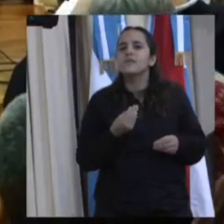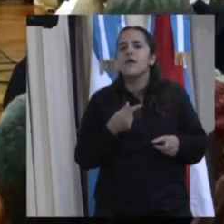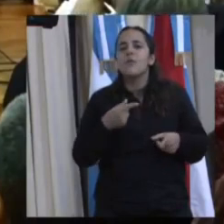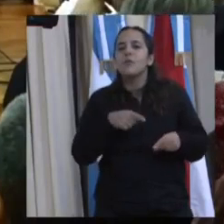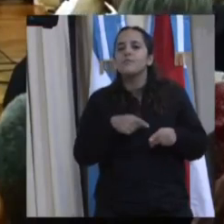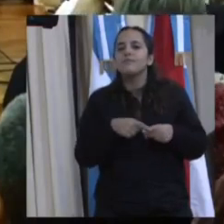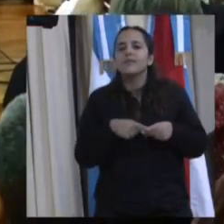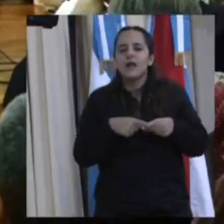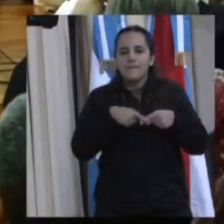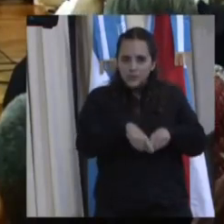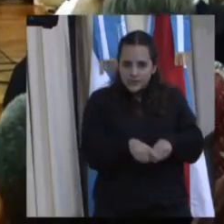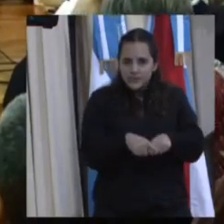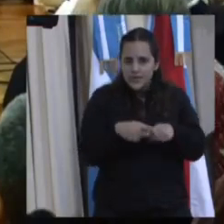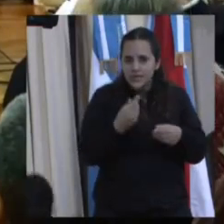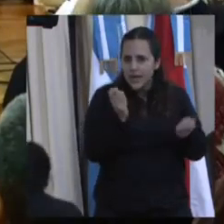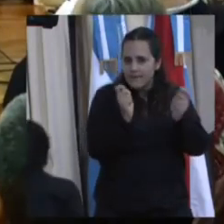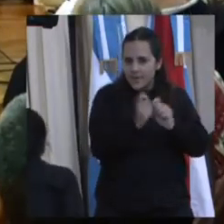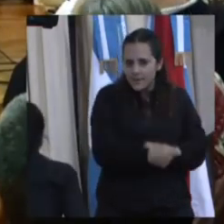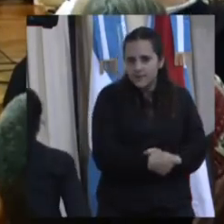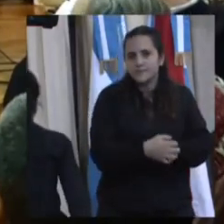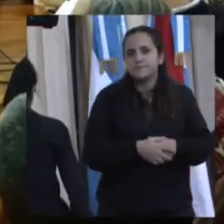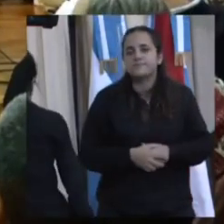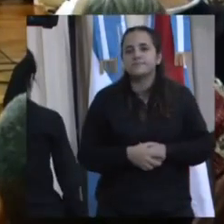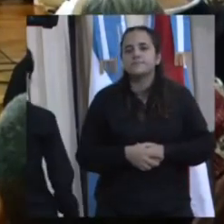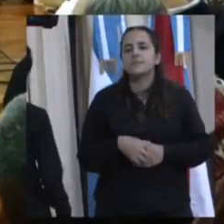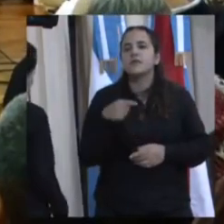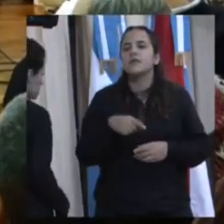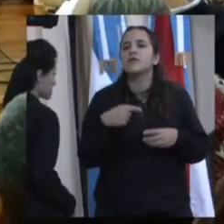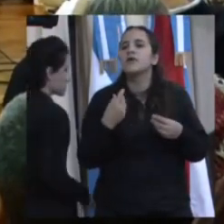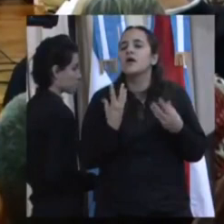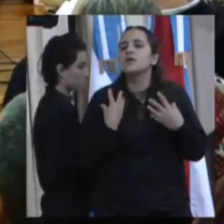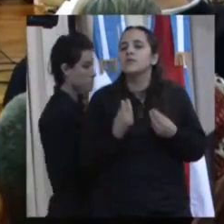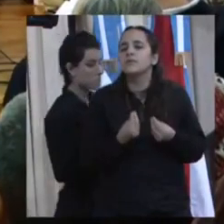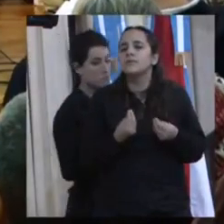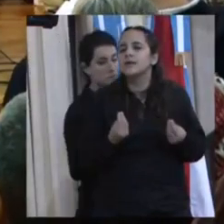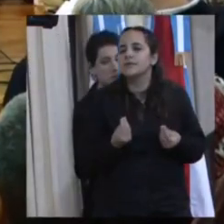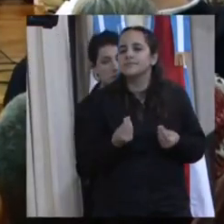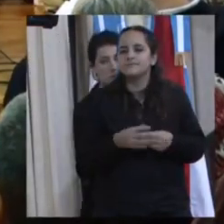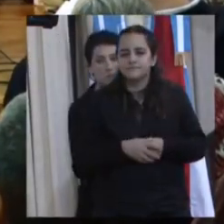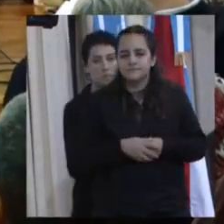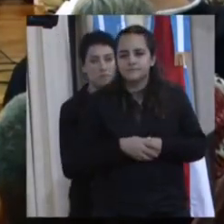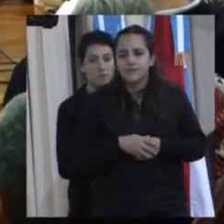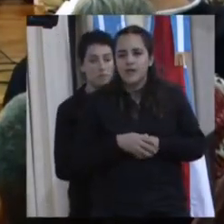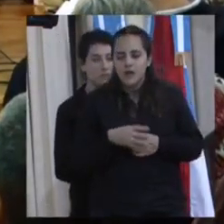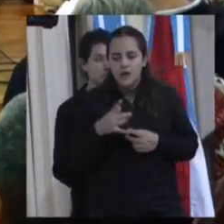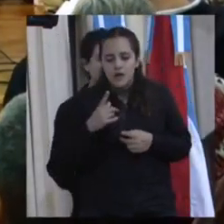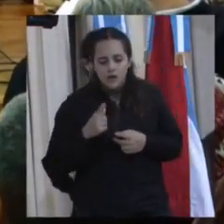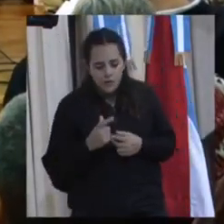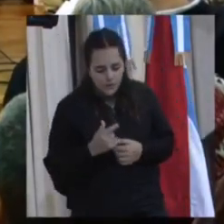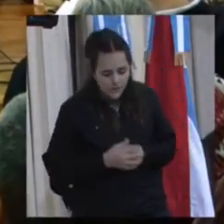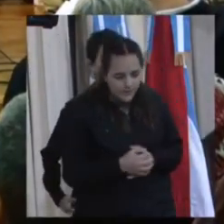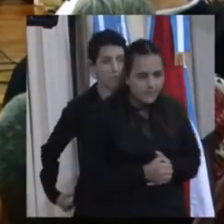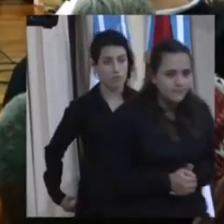políticas. Dicho de otra manera, sirve que se declare que la educación es un derecho para que los gobiernos no